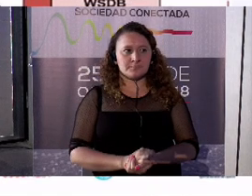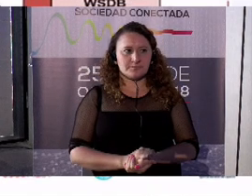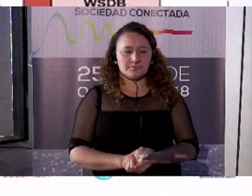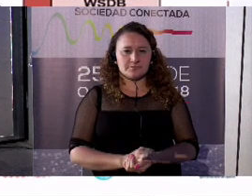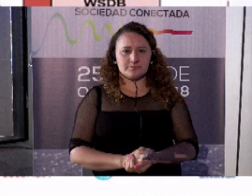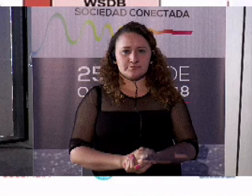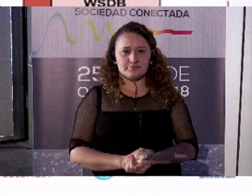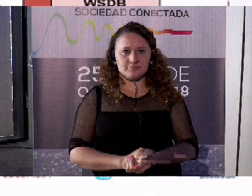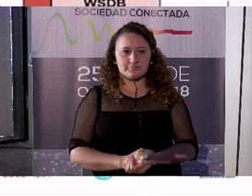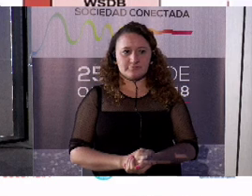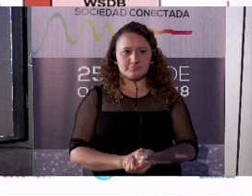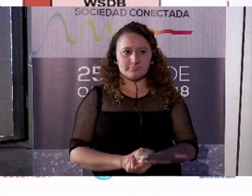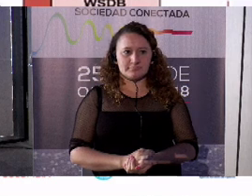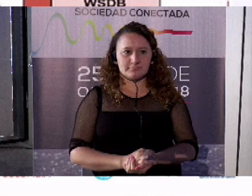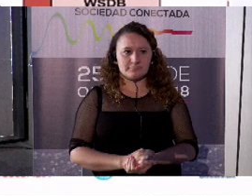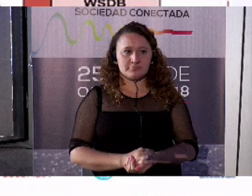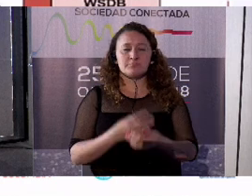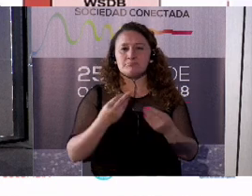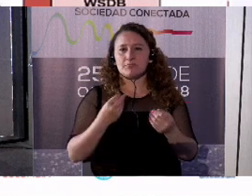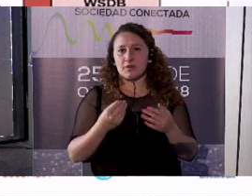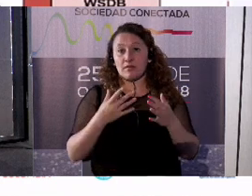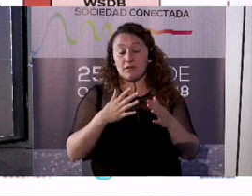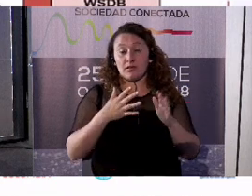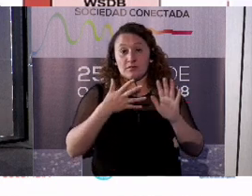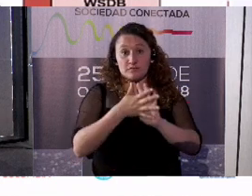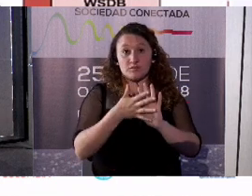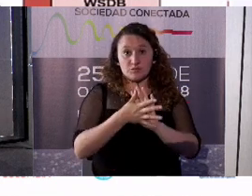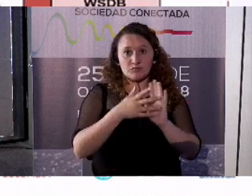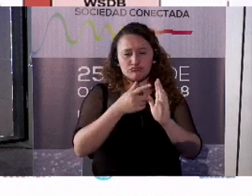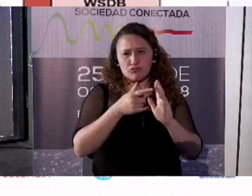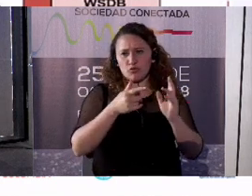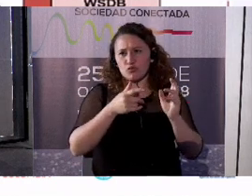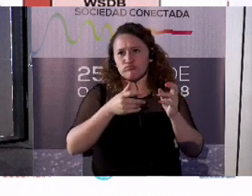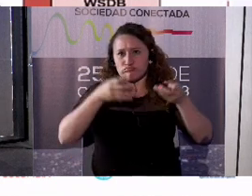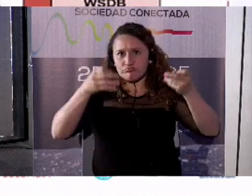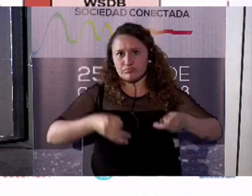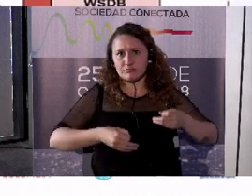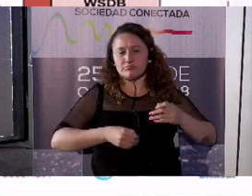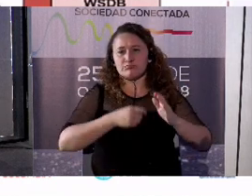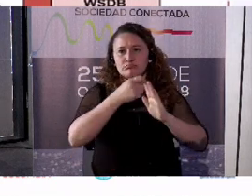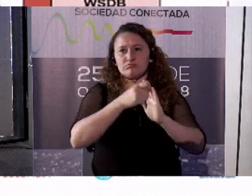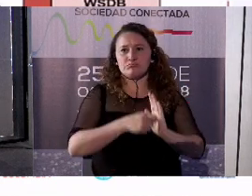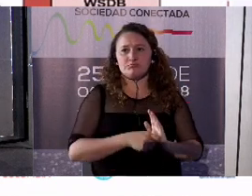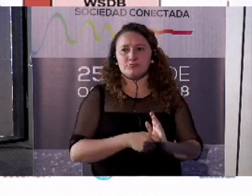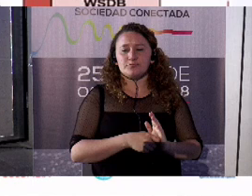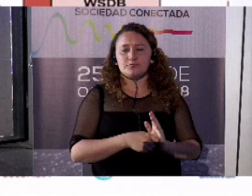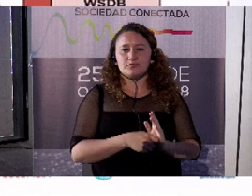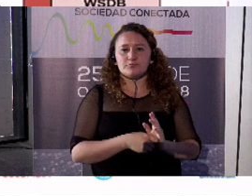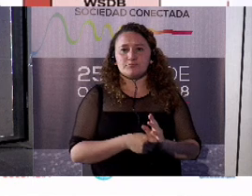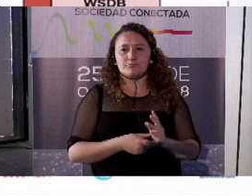trabajando para calificar la base de datos o certificar Mejor dicho la base de